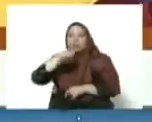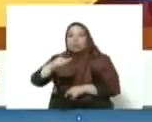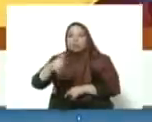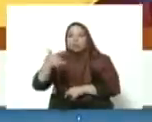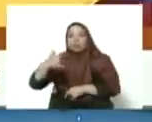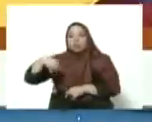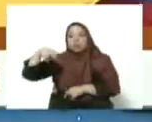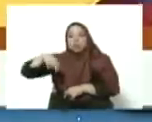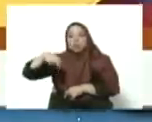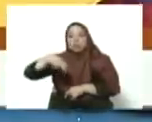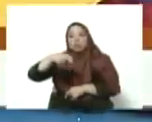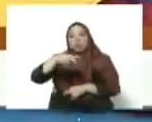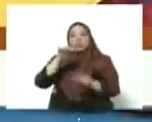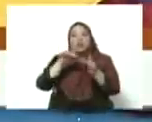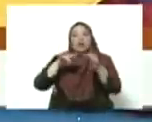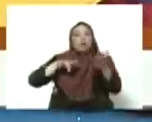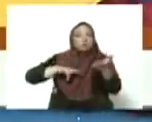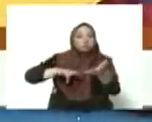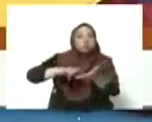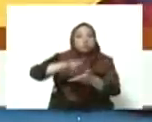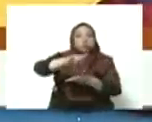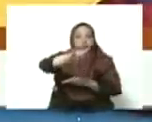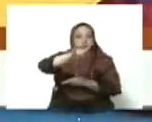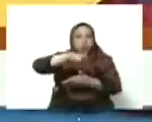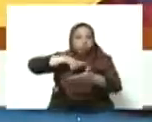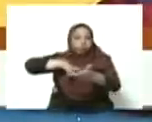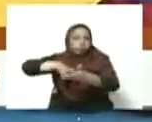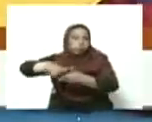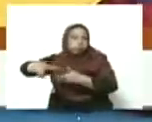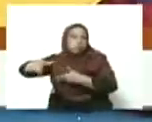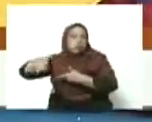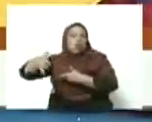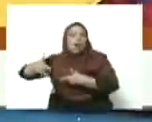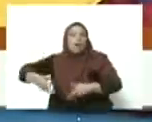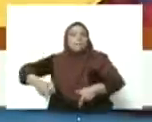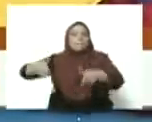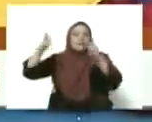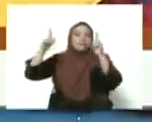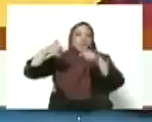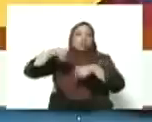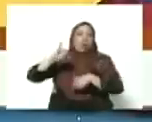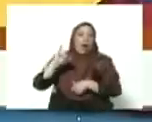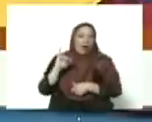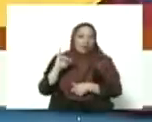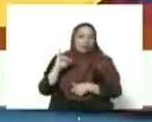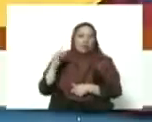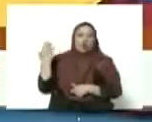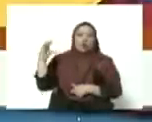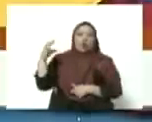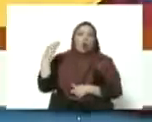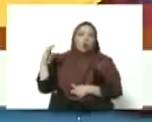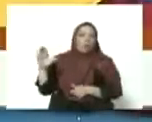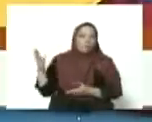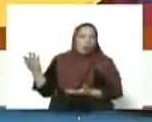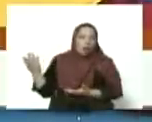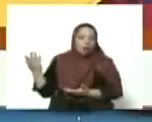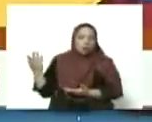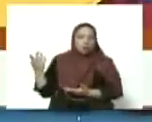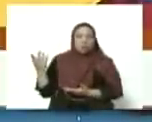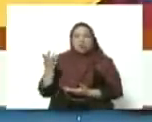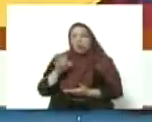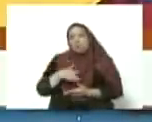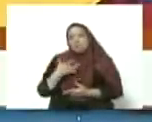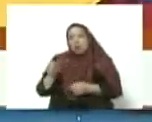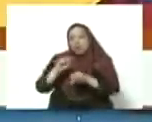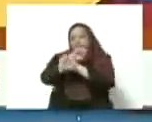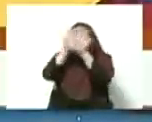el transporte o la conexión aérea. ¿Qué líneas de Venezuela están autorizadas para ir hacia el territorio colombiano, si nos puede